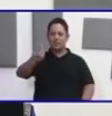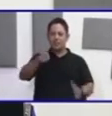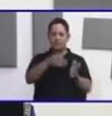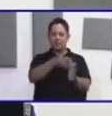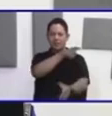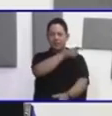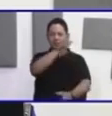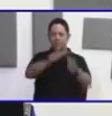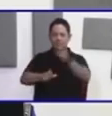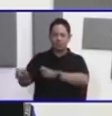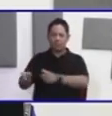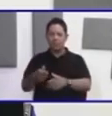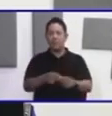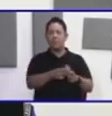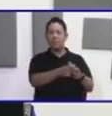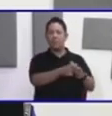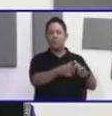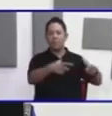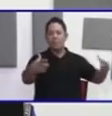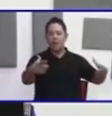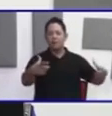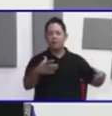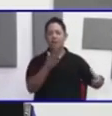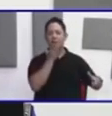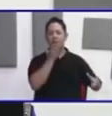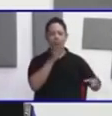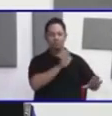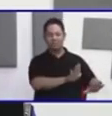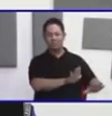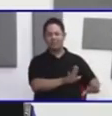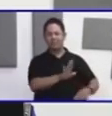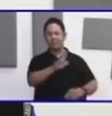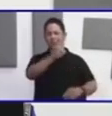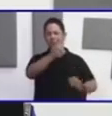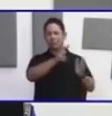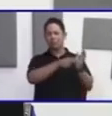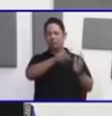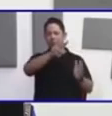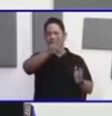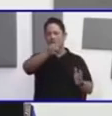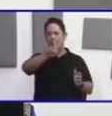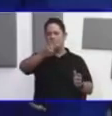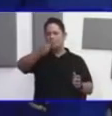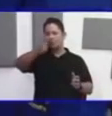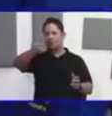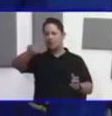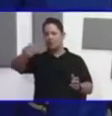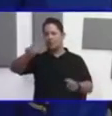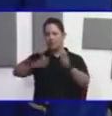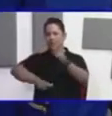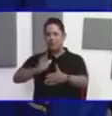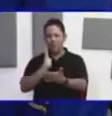una presencia de personas lamentablemente contagiadas de 2.466 aproximadamente. Para